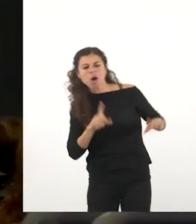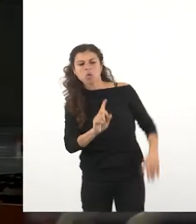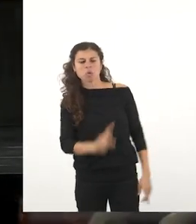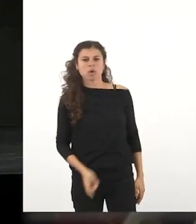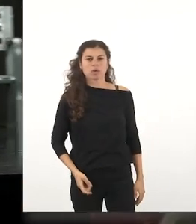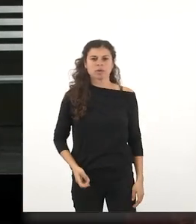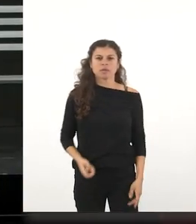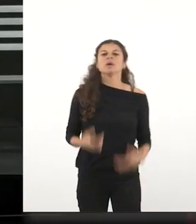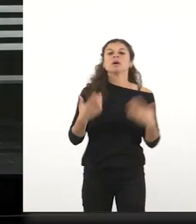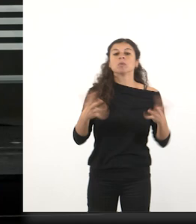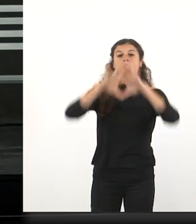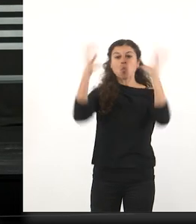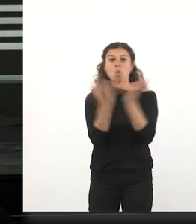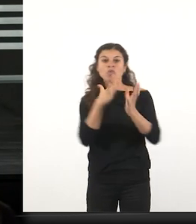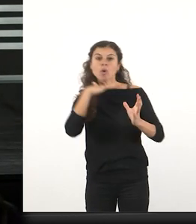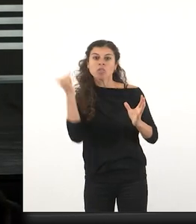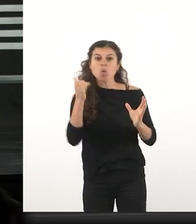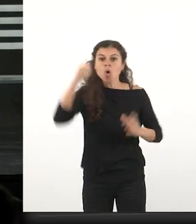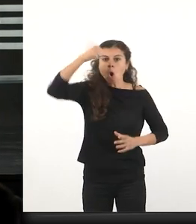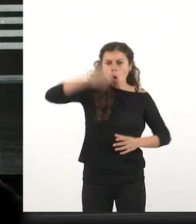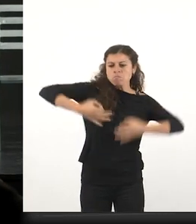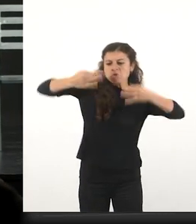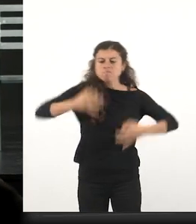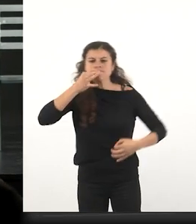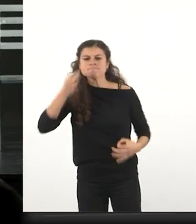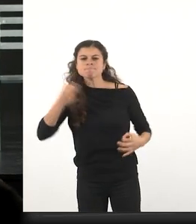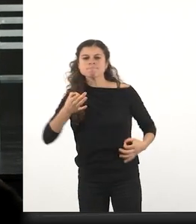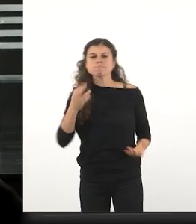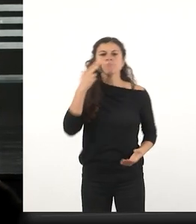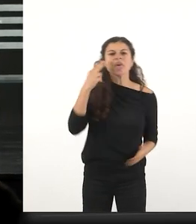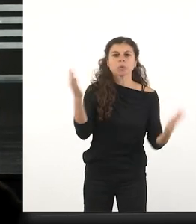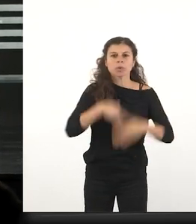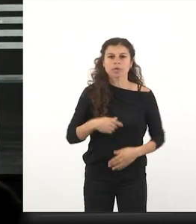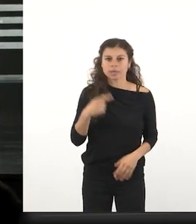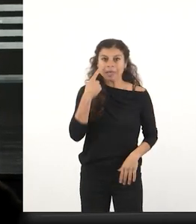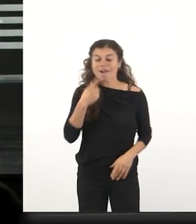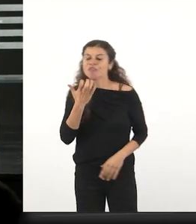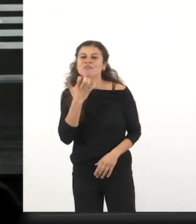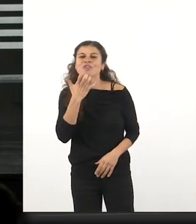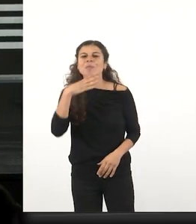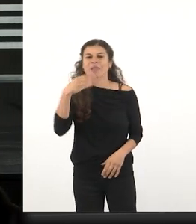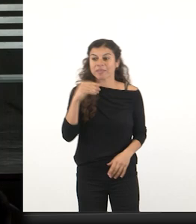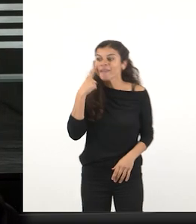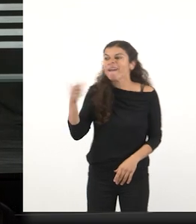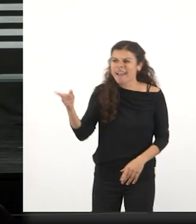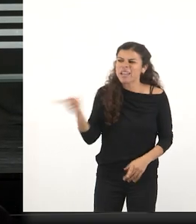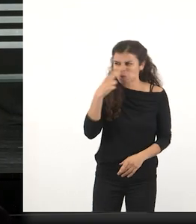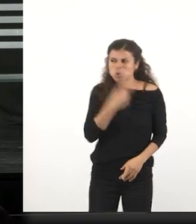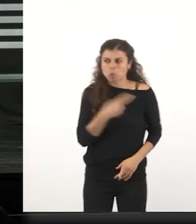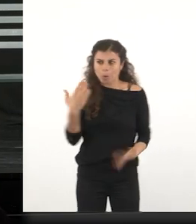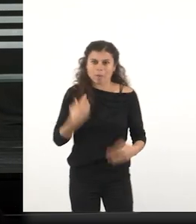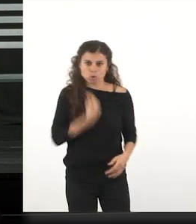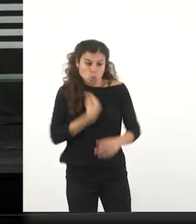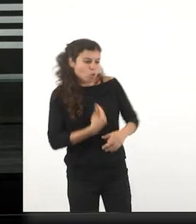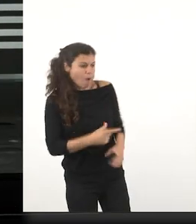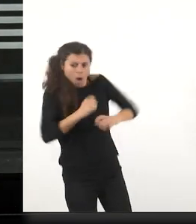mundo de los tíos, un tío de verdad no tiene miedo. Por eso la broma entre adolescentes siempre la misma, tío. ¿Te das cuenta que el Juan chulillo? Deja que pase, que le damos un susto, que se caga las pantalones. ¡Juan,